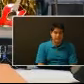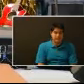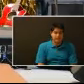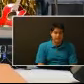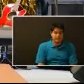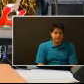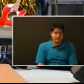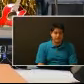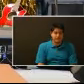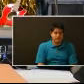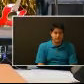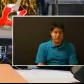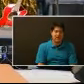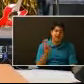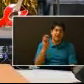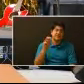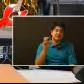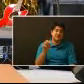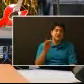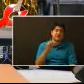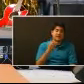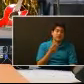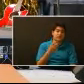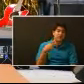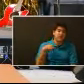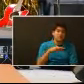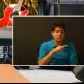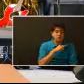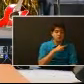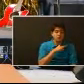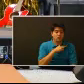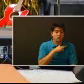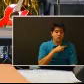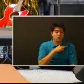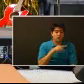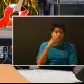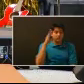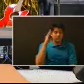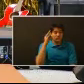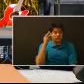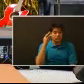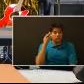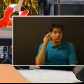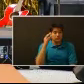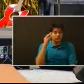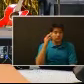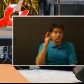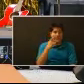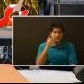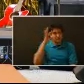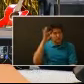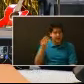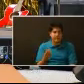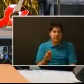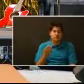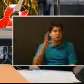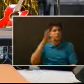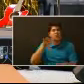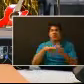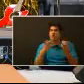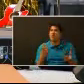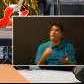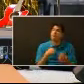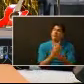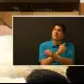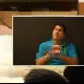Ahí está. Es necesario que entonces nosotros, ¿por qué le preguntó? ¿Cómo voy a salvar yo a Israel? Imagínese